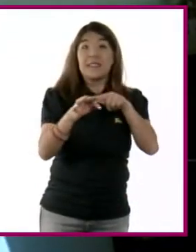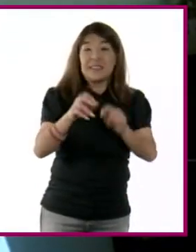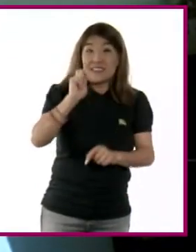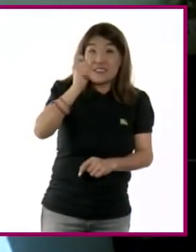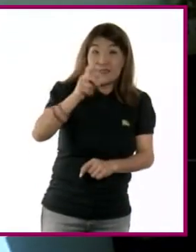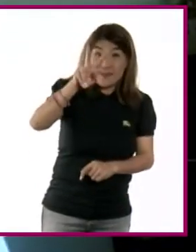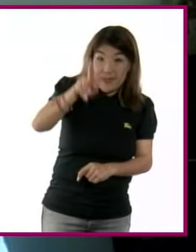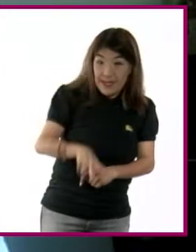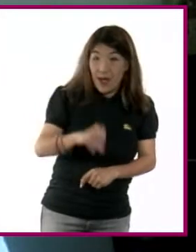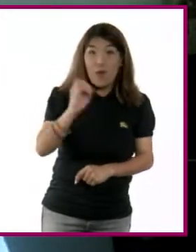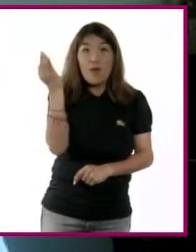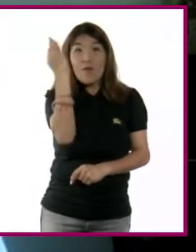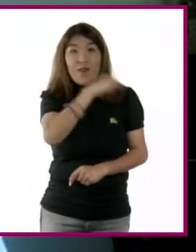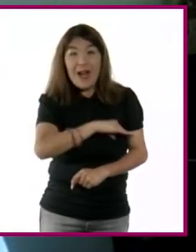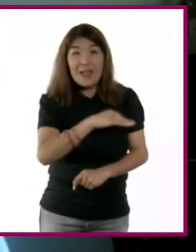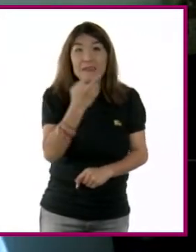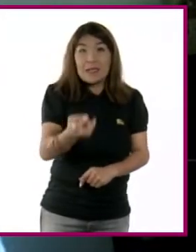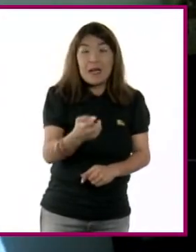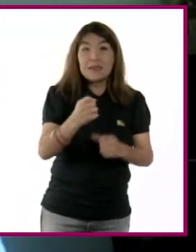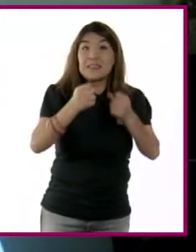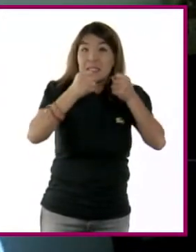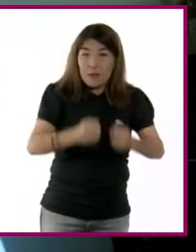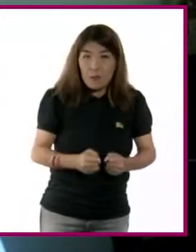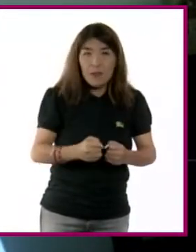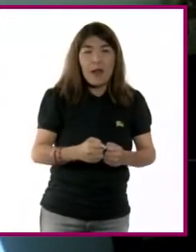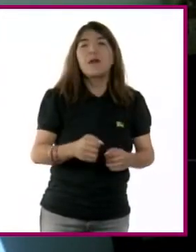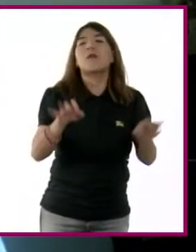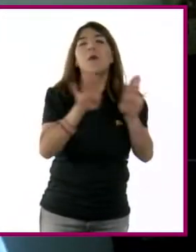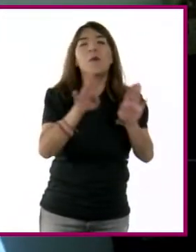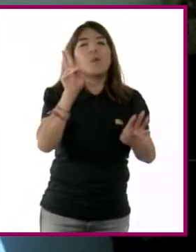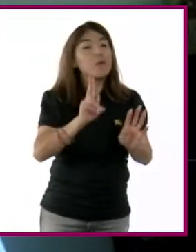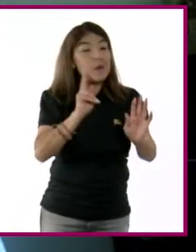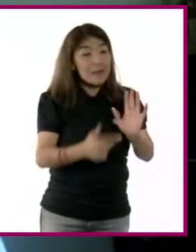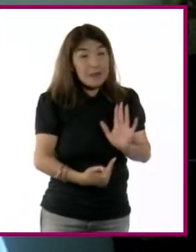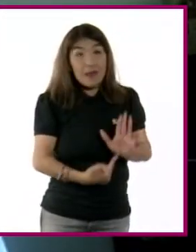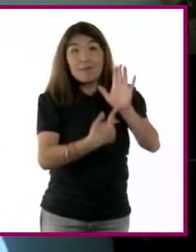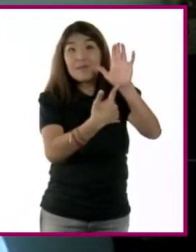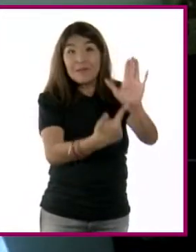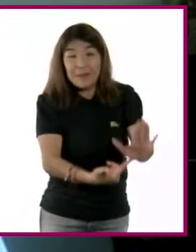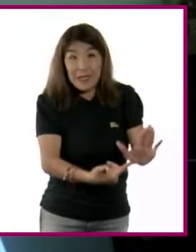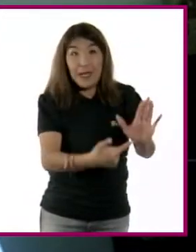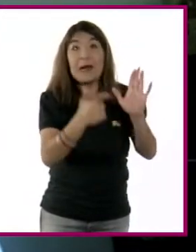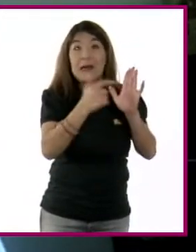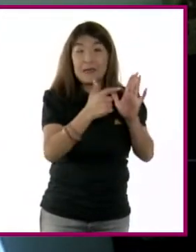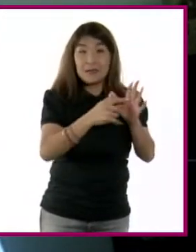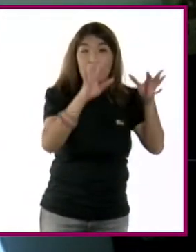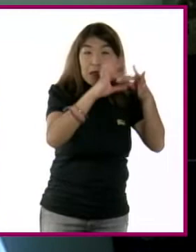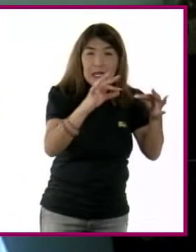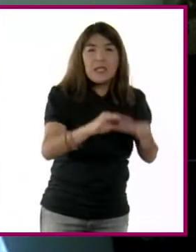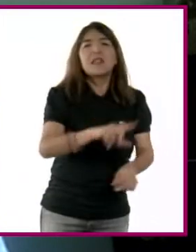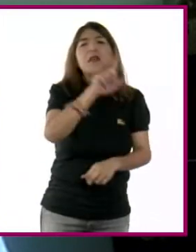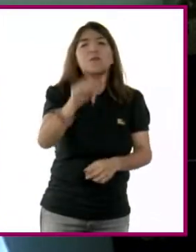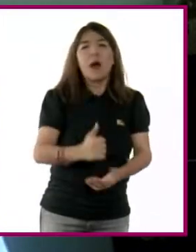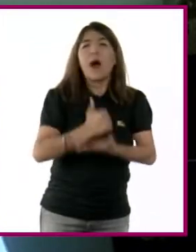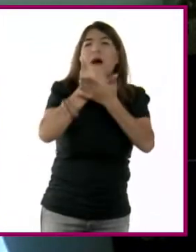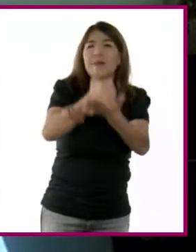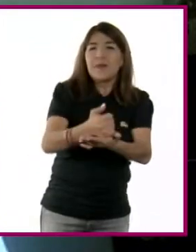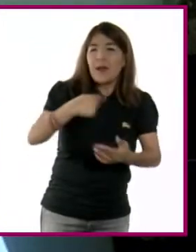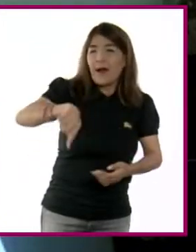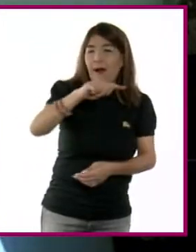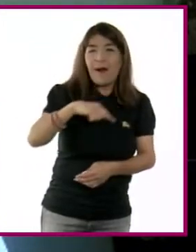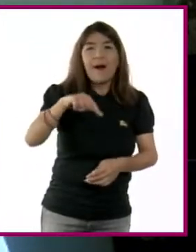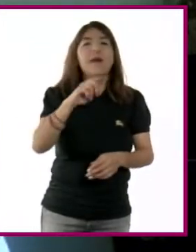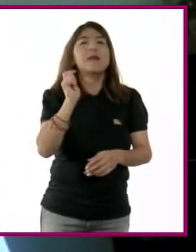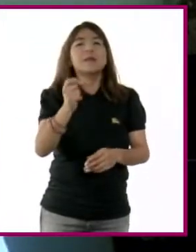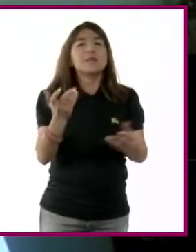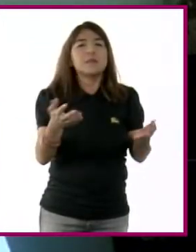te ayuda es que de manera muy asertiva presenta esas proposiciones y además te ayuda a identificar cuando